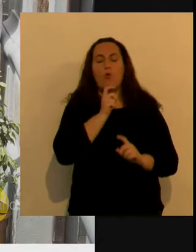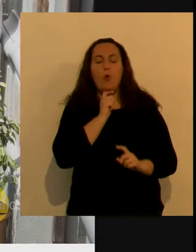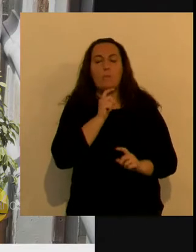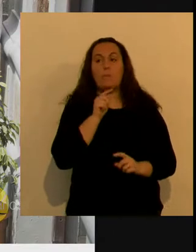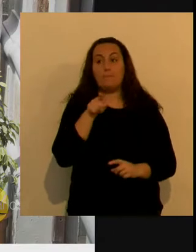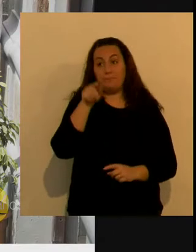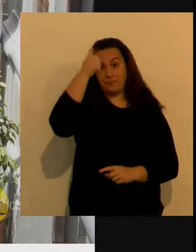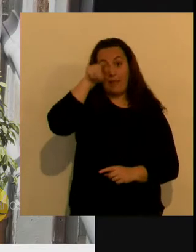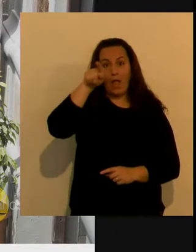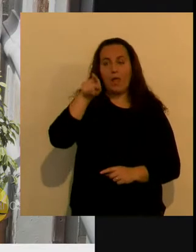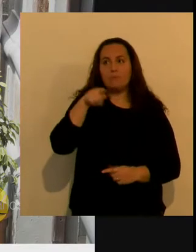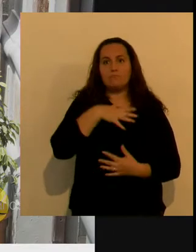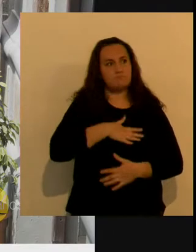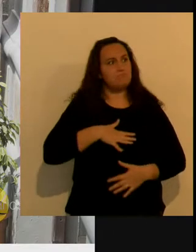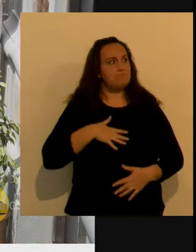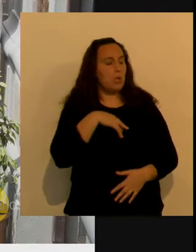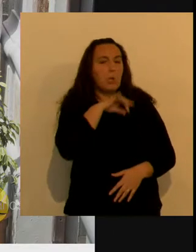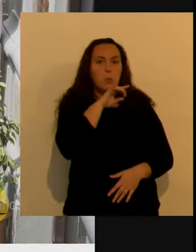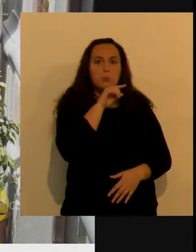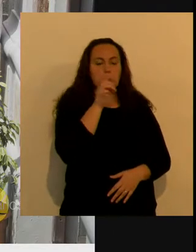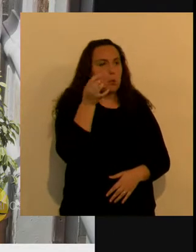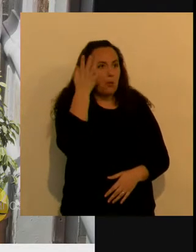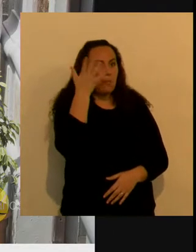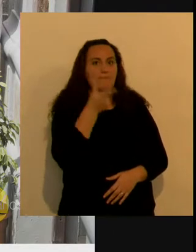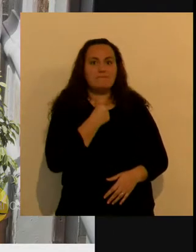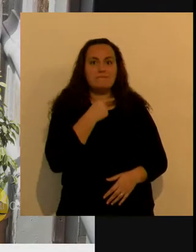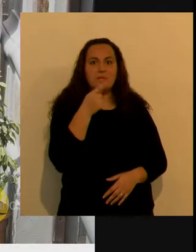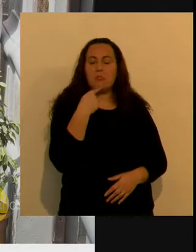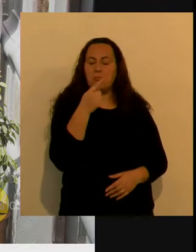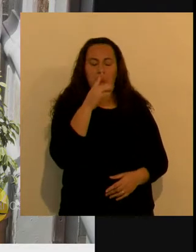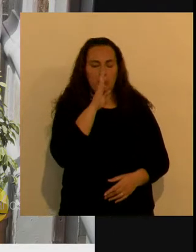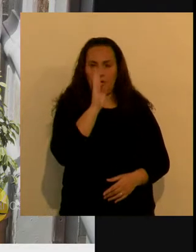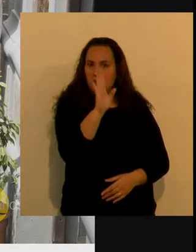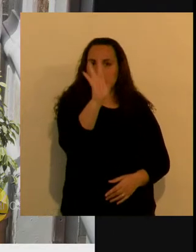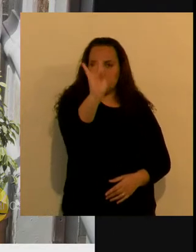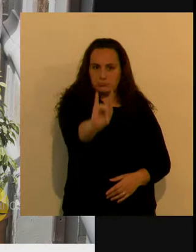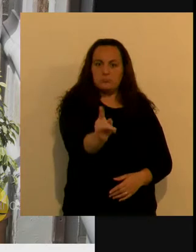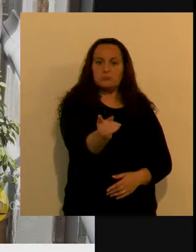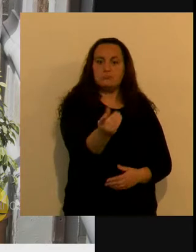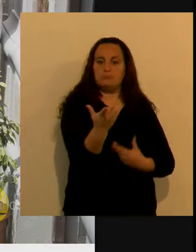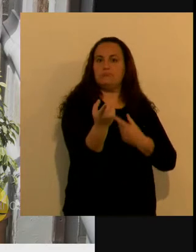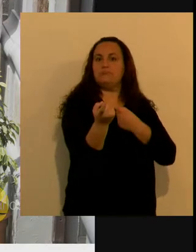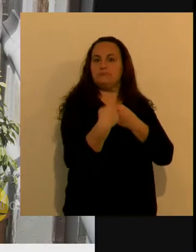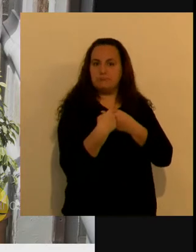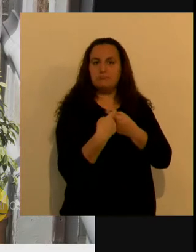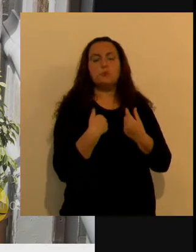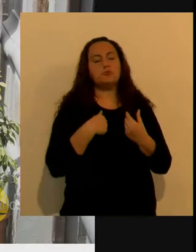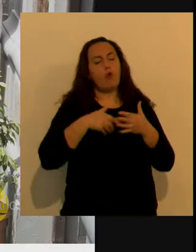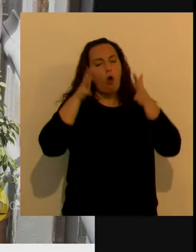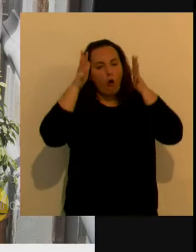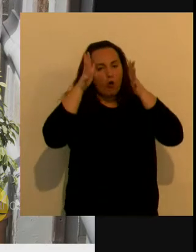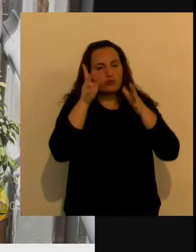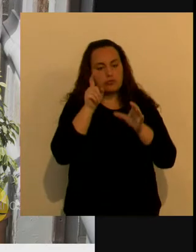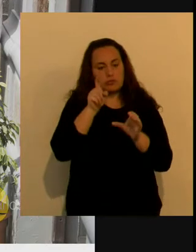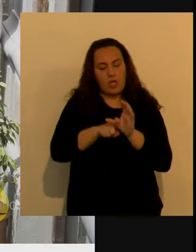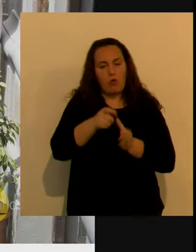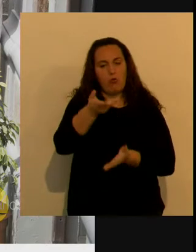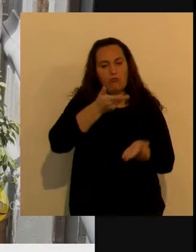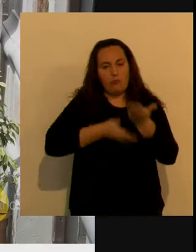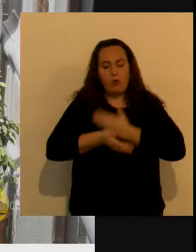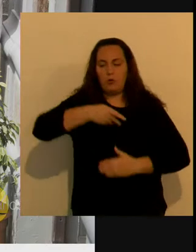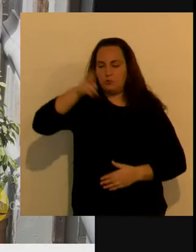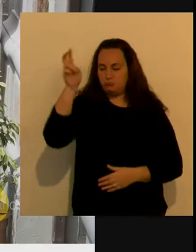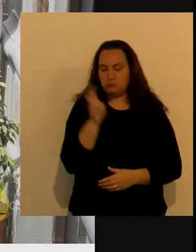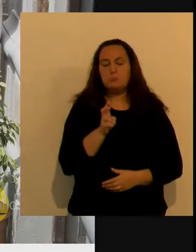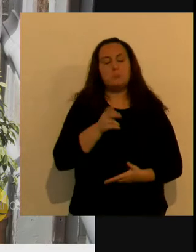estaba encantado, le gustó mucho la idea y enseguida dijo que sí, cuenta conmigo, yo voy a estar en el consejo, voy a venir, te voy